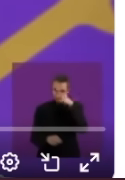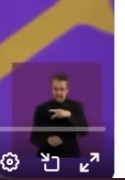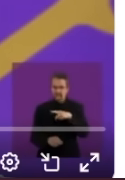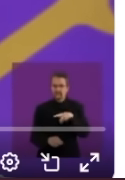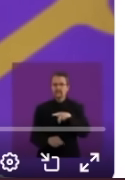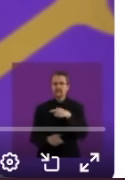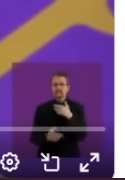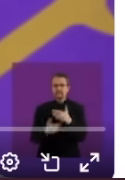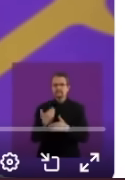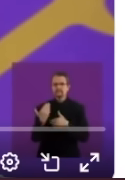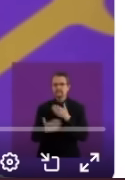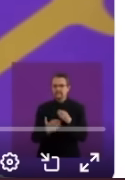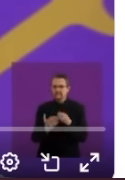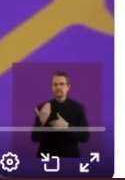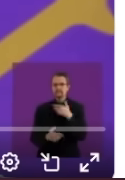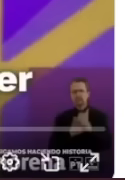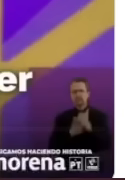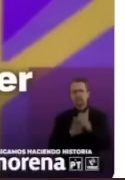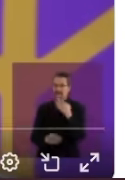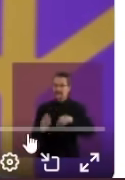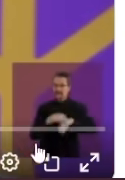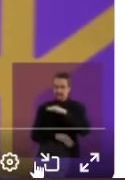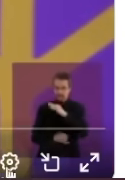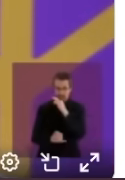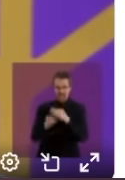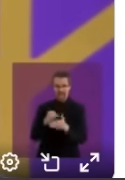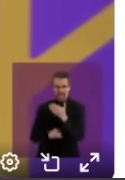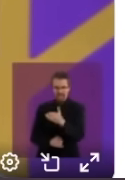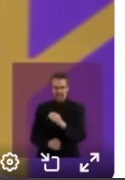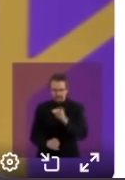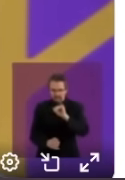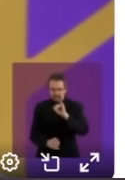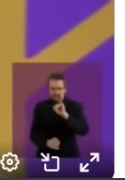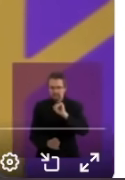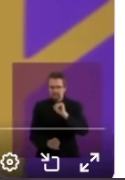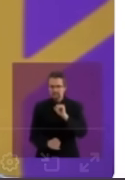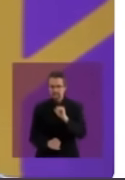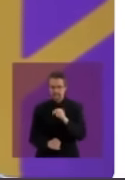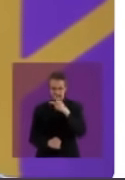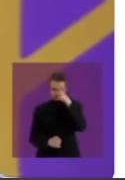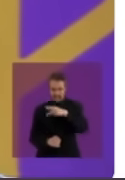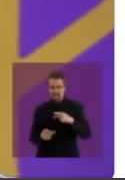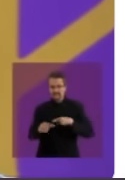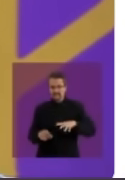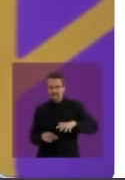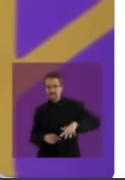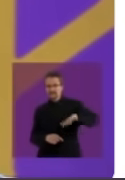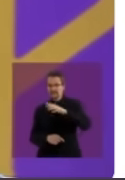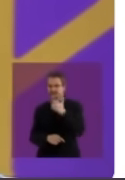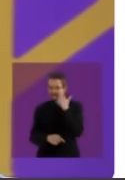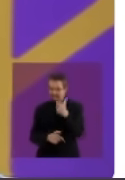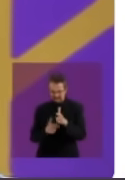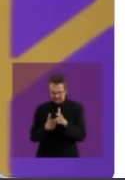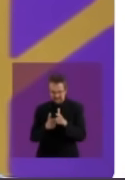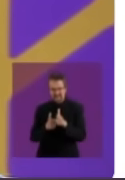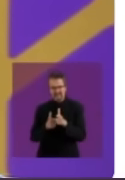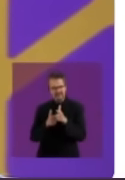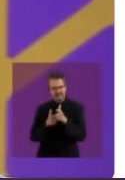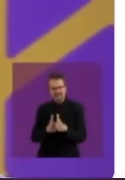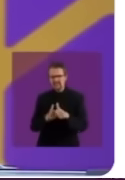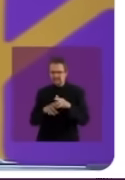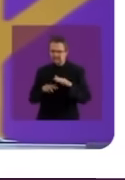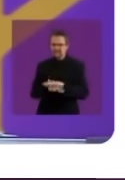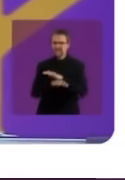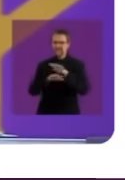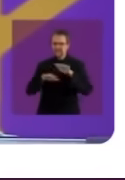Vamos a escuchar un poquito de lo que se vio. El pueblo de México quiere que sigamos avanzando con la transformación. Hoy